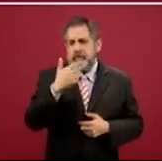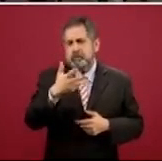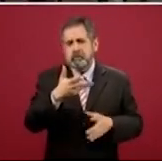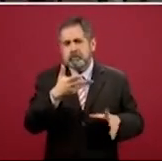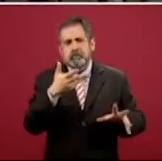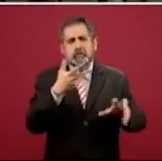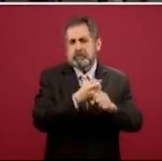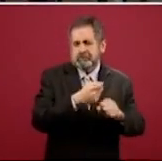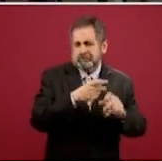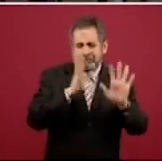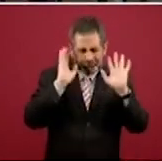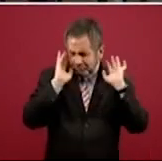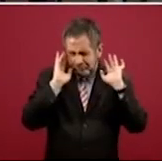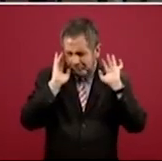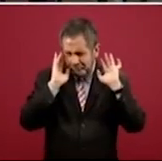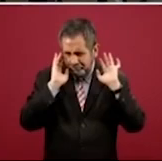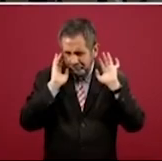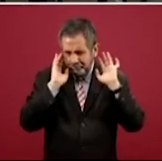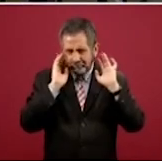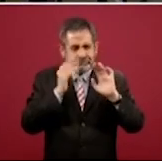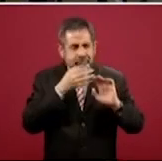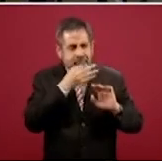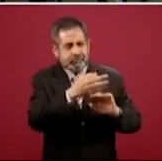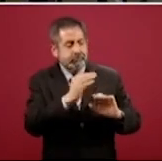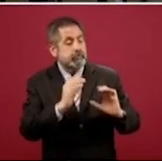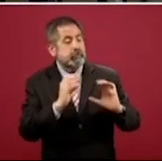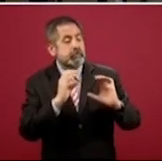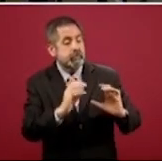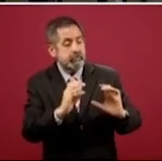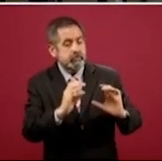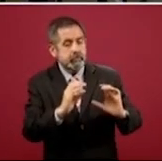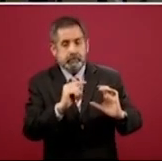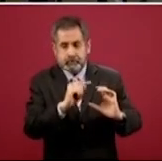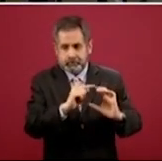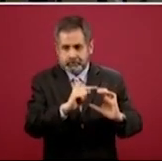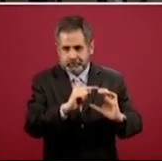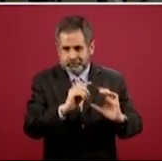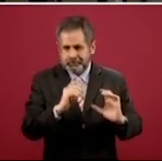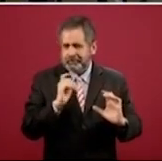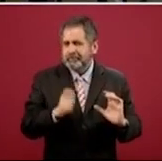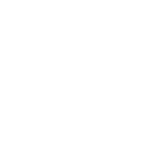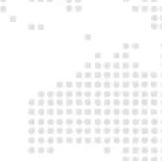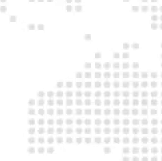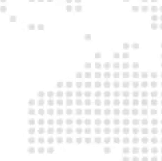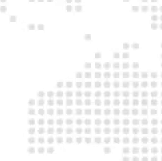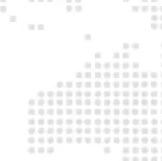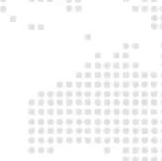deben de ir al iner sino que pueden recurrir a algunas clínicas de salud